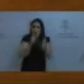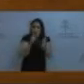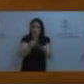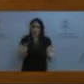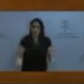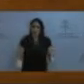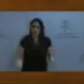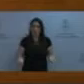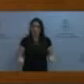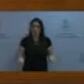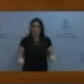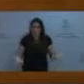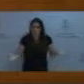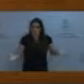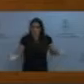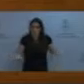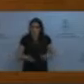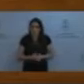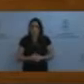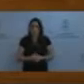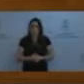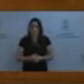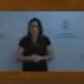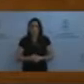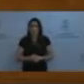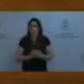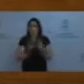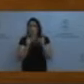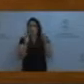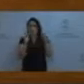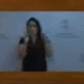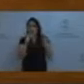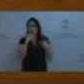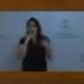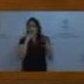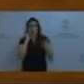de todos los asturianos. Y voy finalizando.